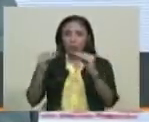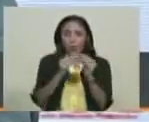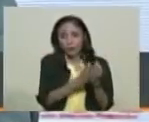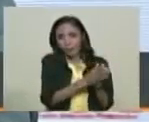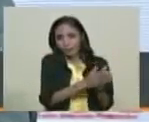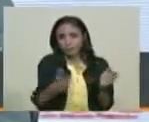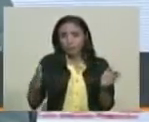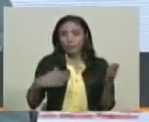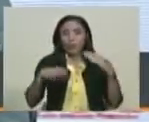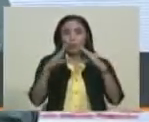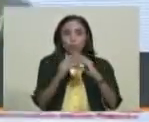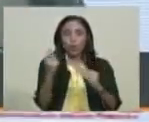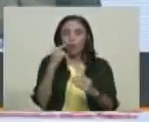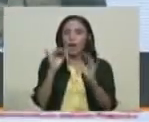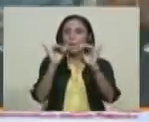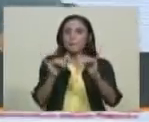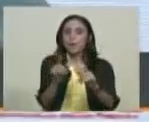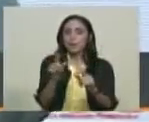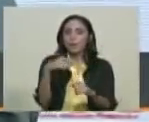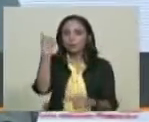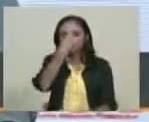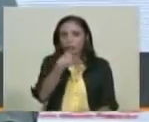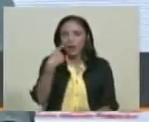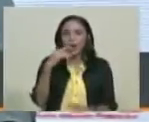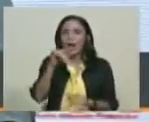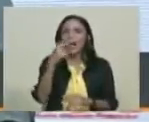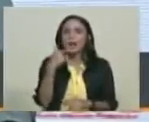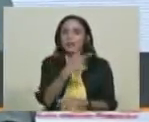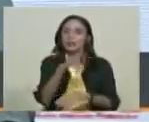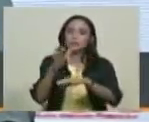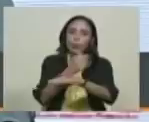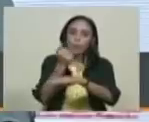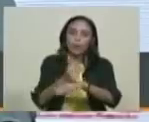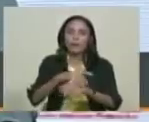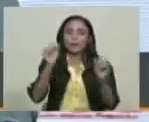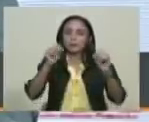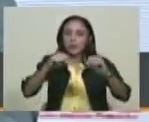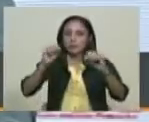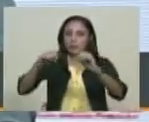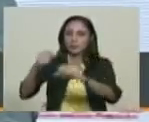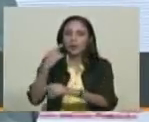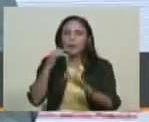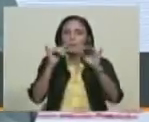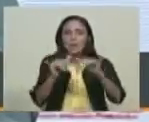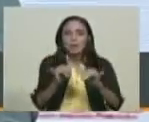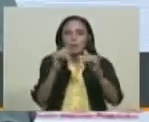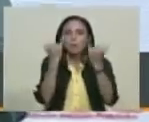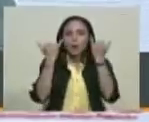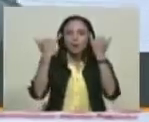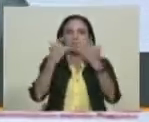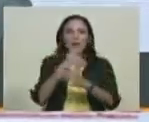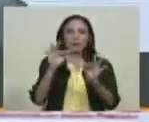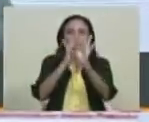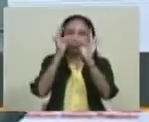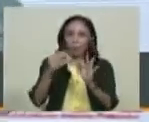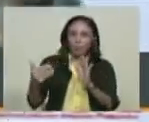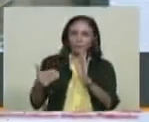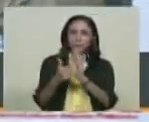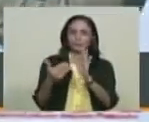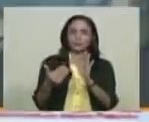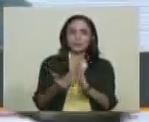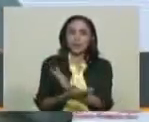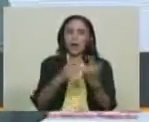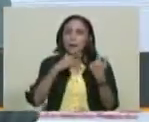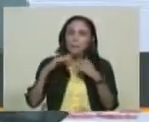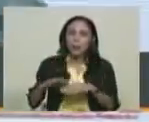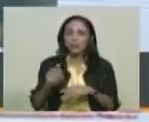Todos identificaron a los mismos autores materiales. Todos identificaron el mismo modus operandi. Todos identificaron a